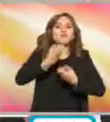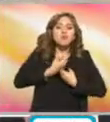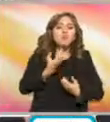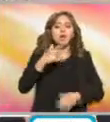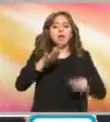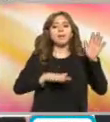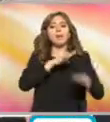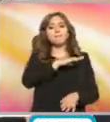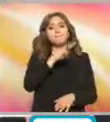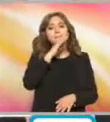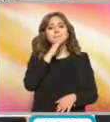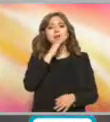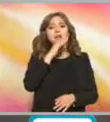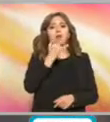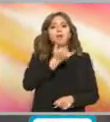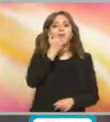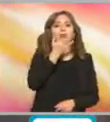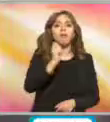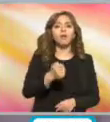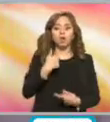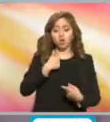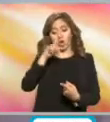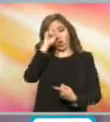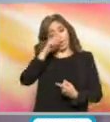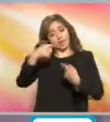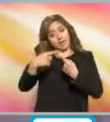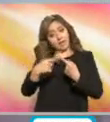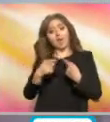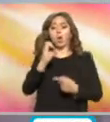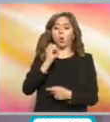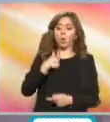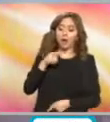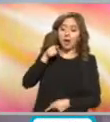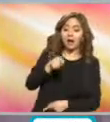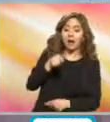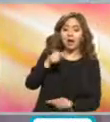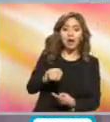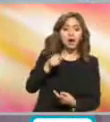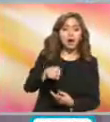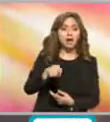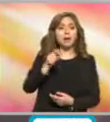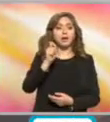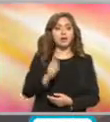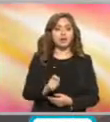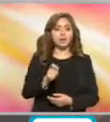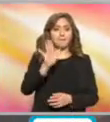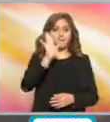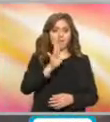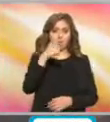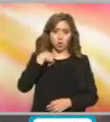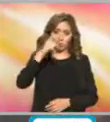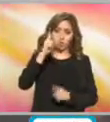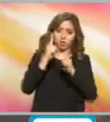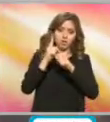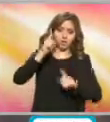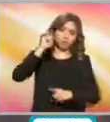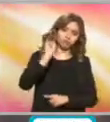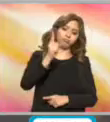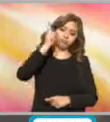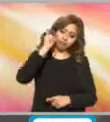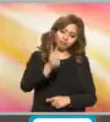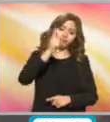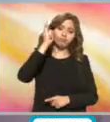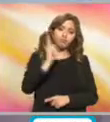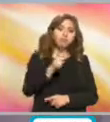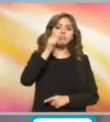hacer, es que entonces lo que debes Y de... el dedo, lo y acabas el de dedo hacer. acusador, exactamente, a este dedo se le llama del latigazo, ¿no? Porque es el que utilizamos para